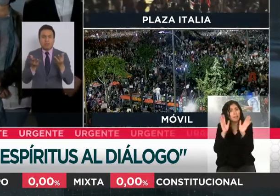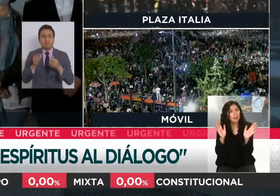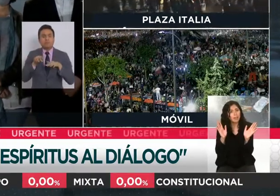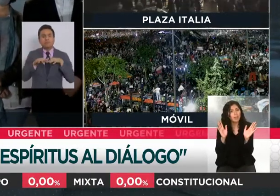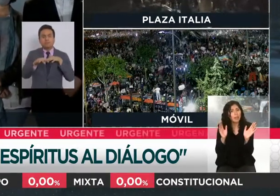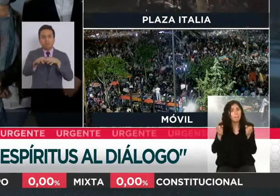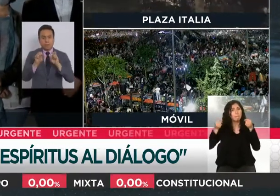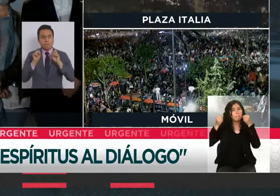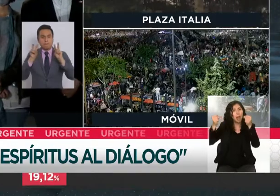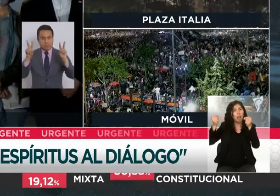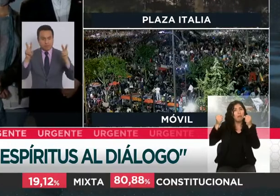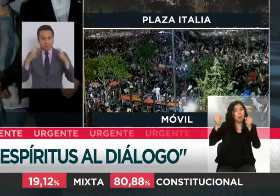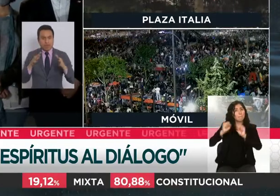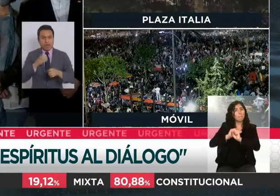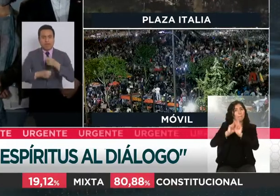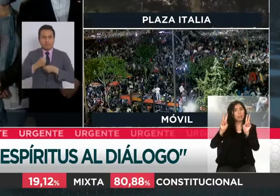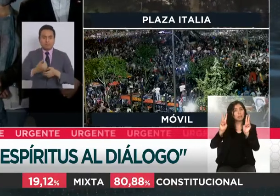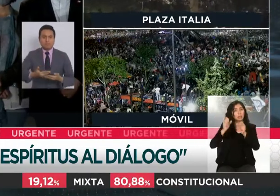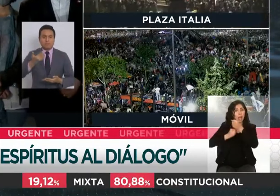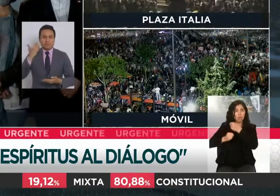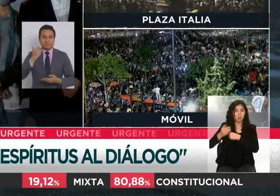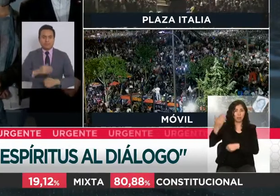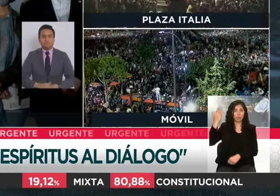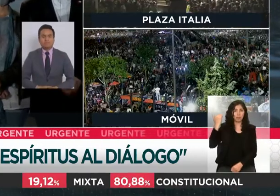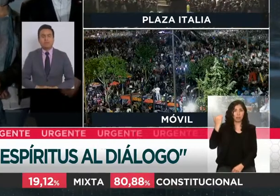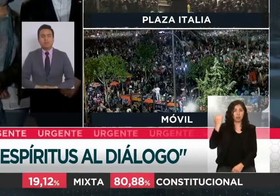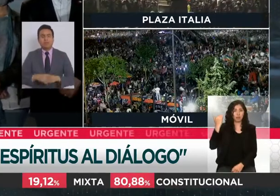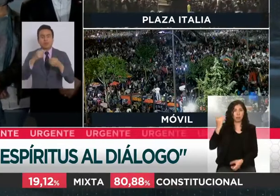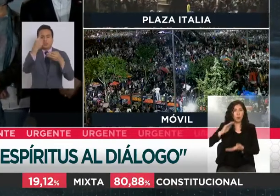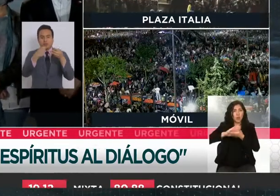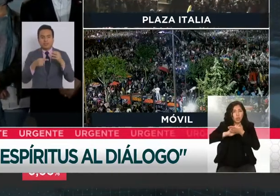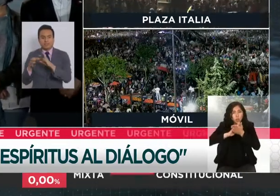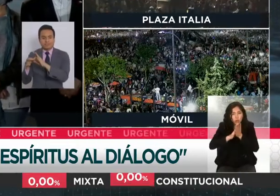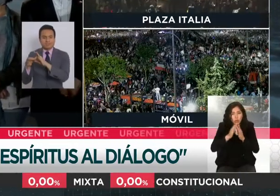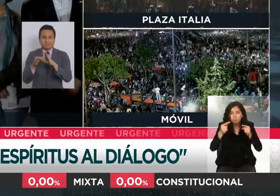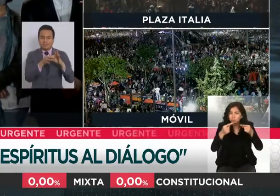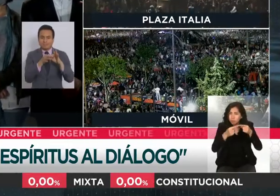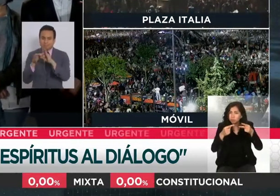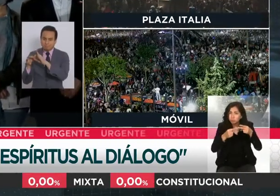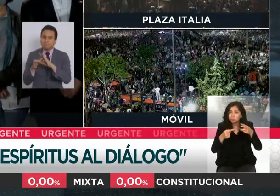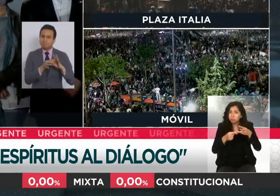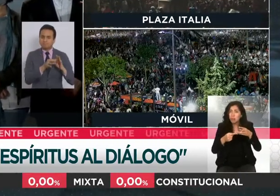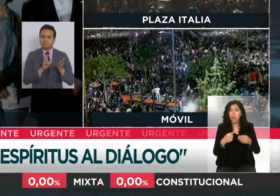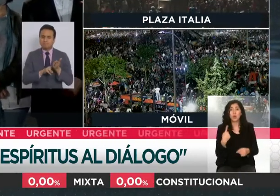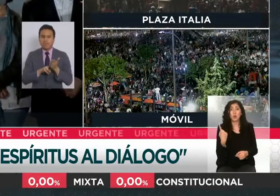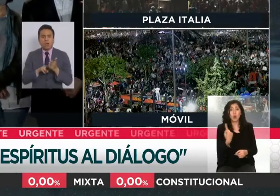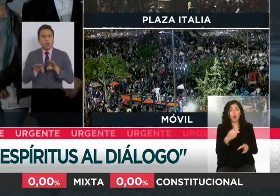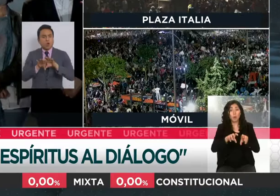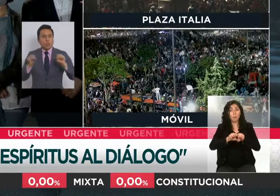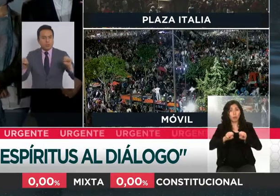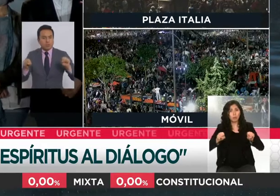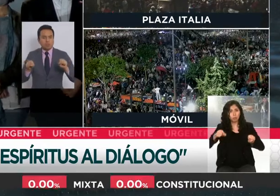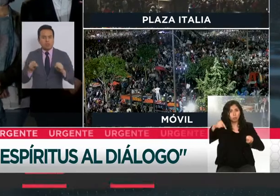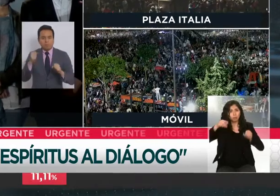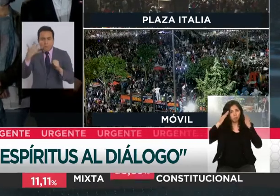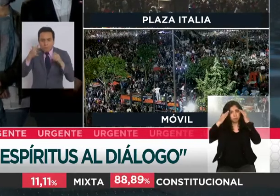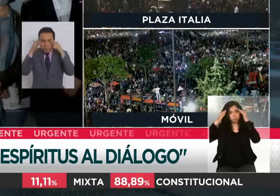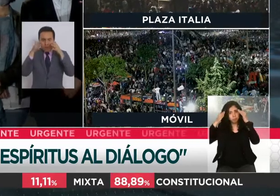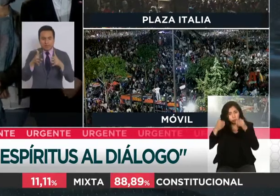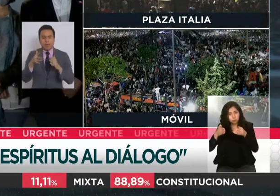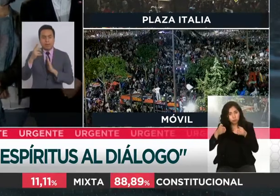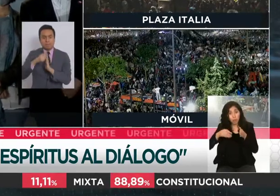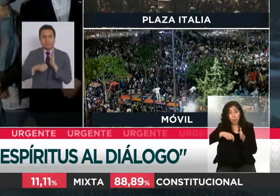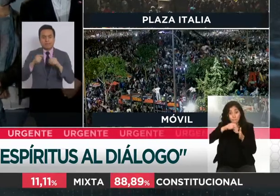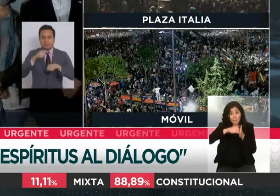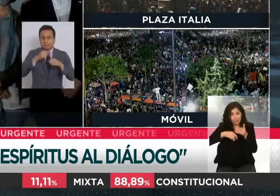manifestaciones pacíficas del año pasado. Por todas estas razones, nuestro compromiso y prioridad durante los meses